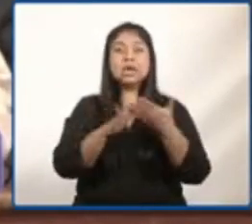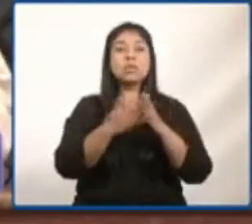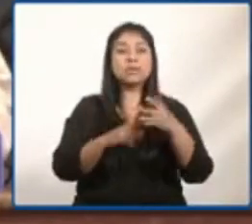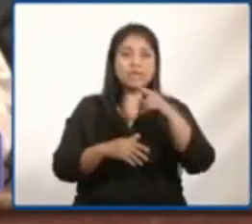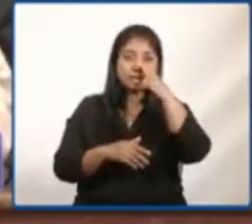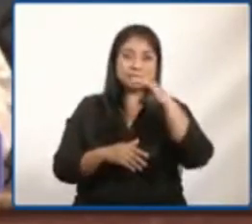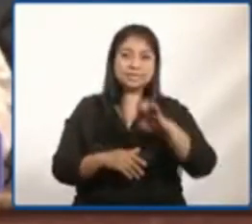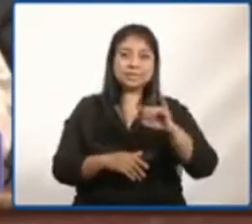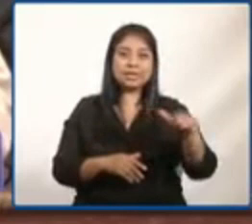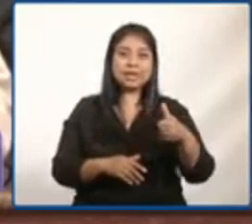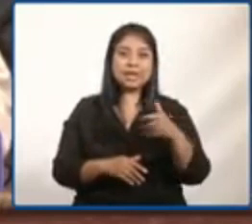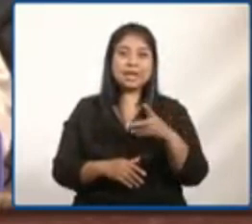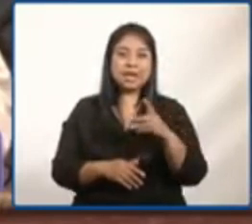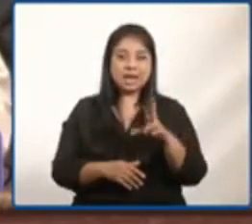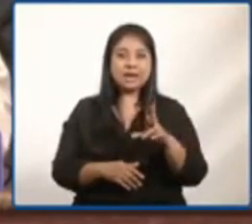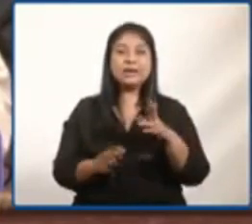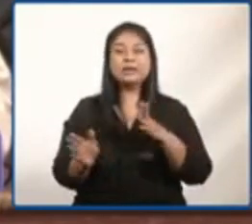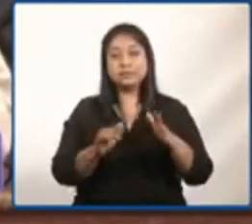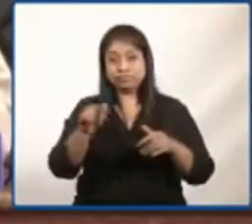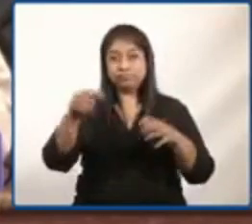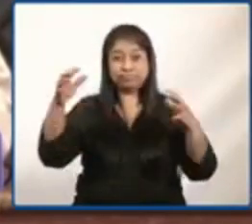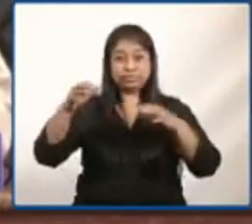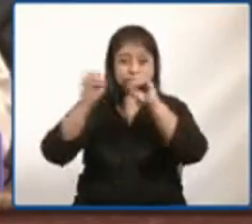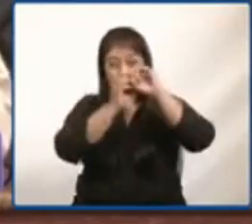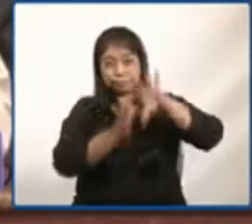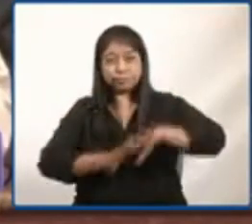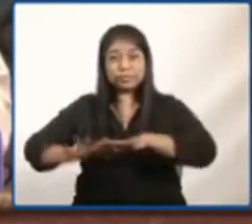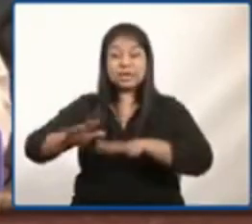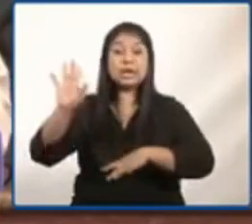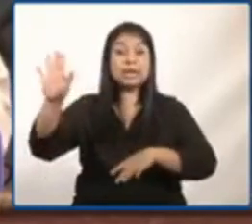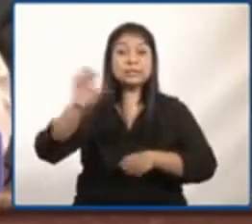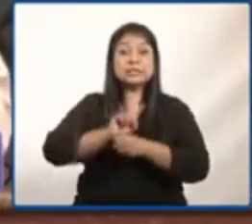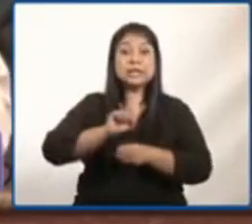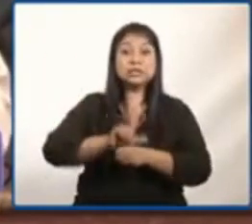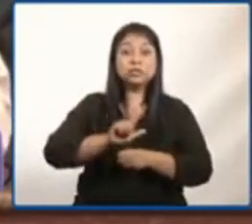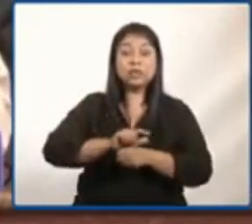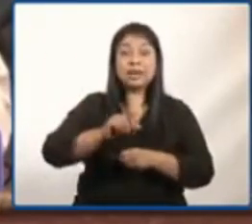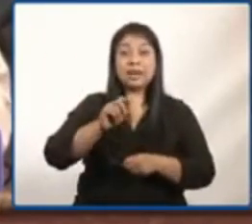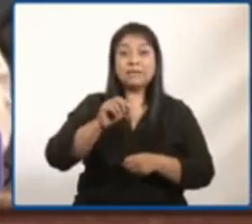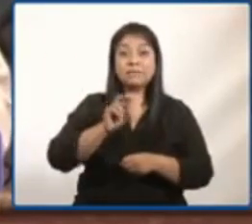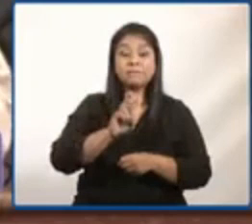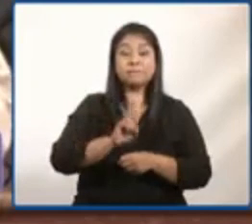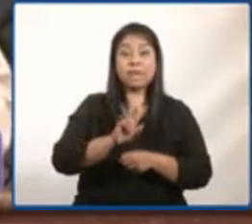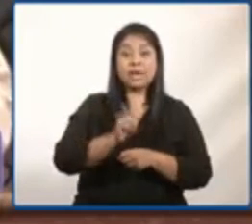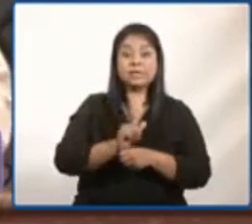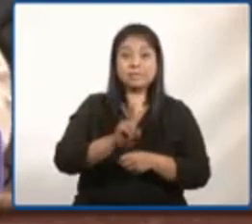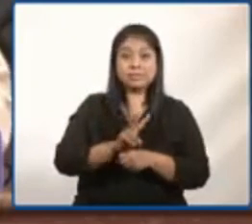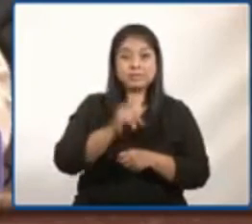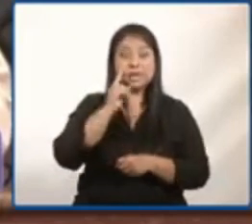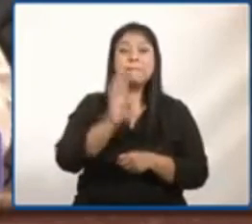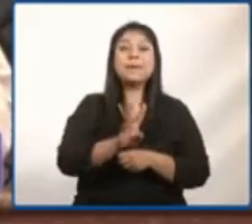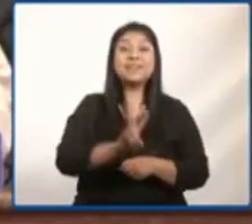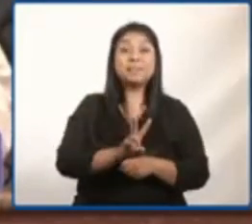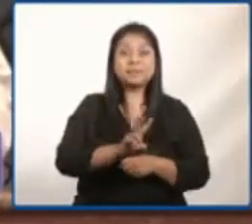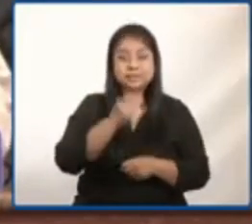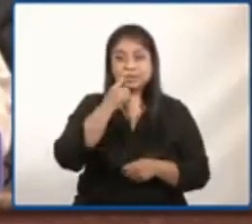fue una de las en donde ocurrió este deslizamiento en San Cristóbal, Verapaz. Hay un acercamiento con ellos. Actualmente hay un